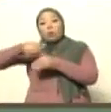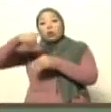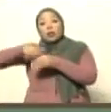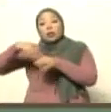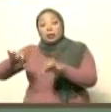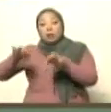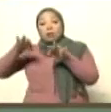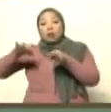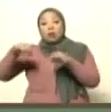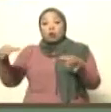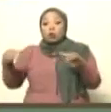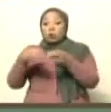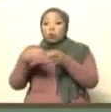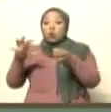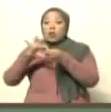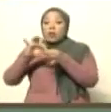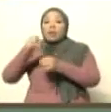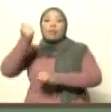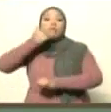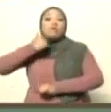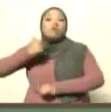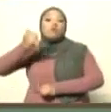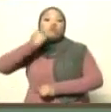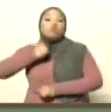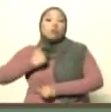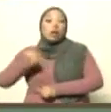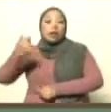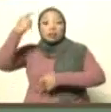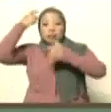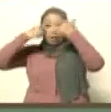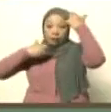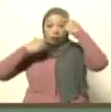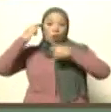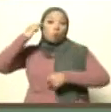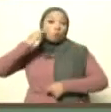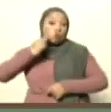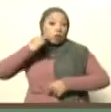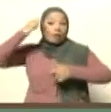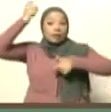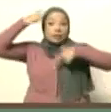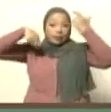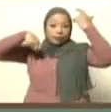aquí unidades de batalla Hugo Chávez, Bolívar Chávez, VC,